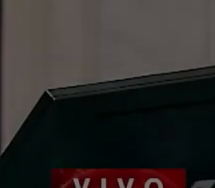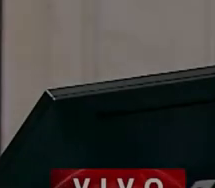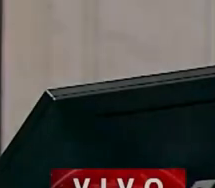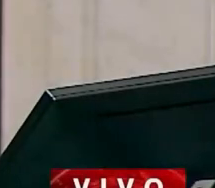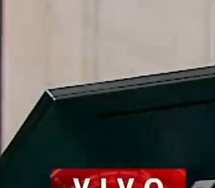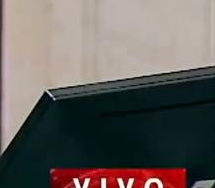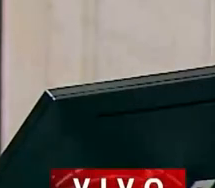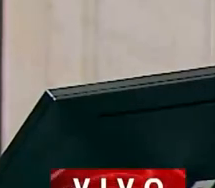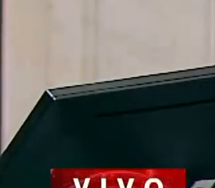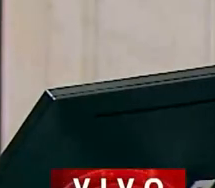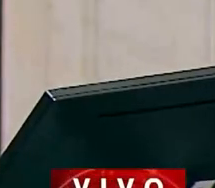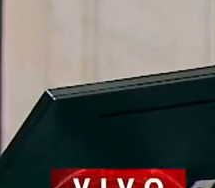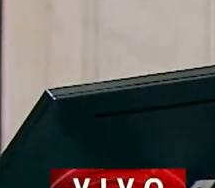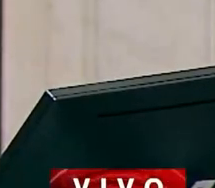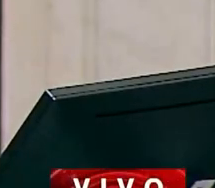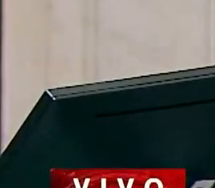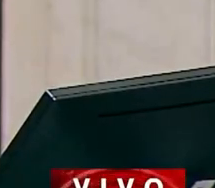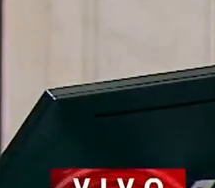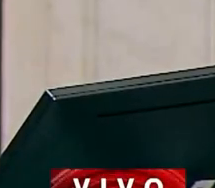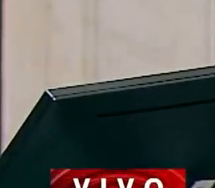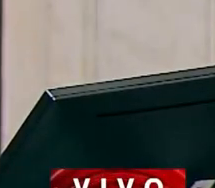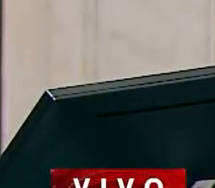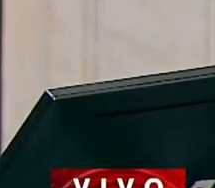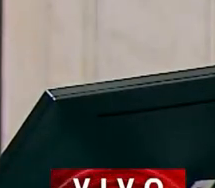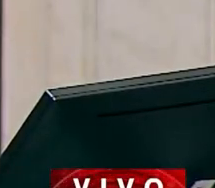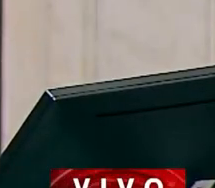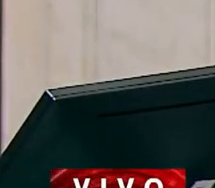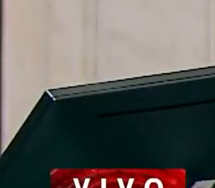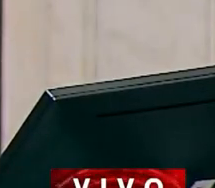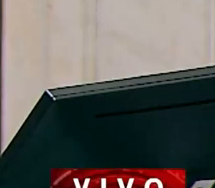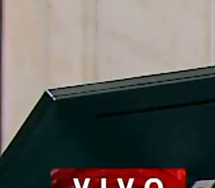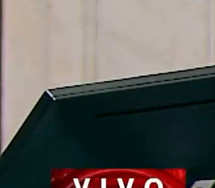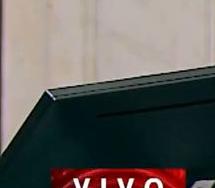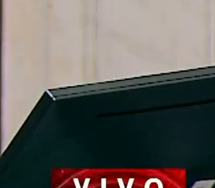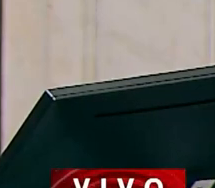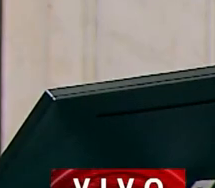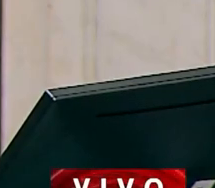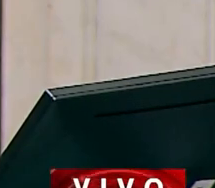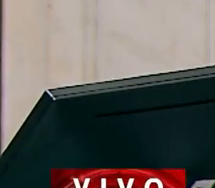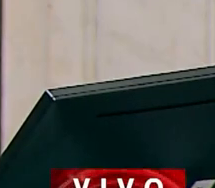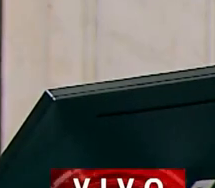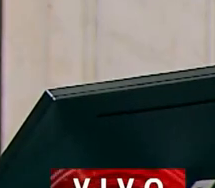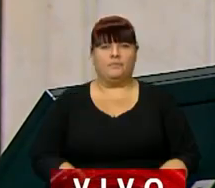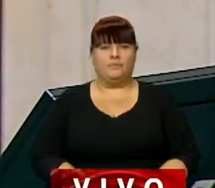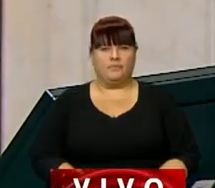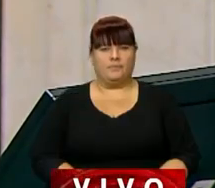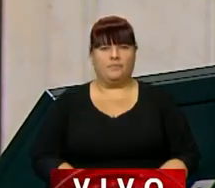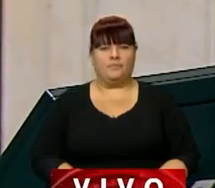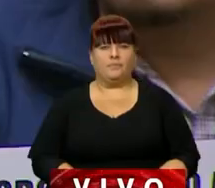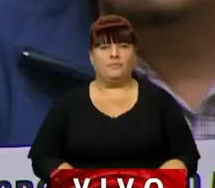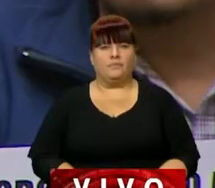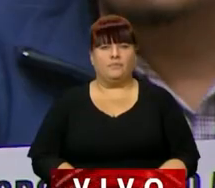tiene la palabra la diputada miriam bregman de el bloque el frente de izquierda de los trabajadores unidad ciudad de buenos